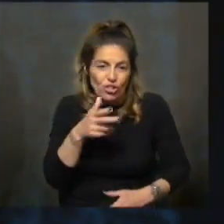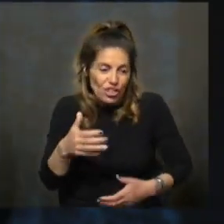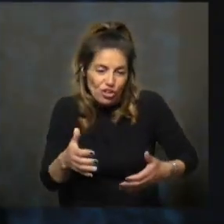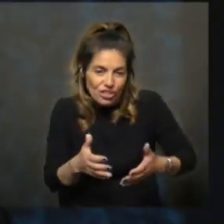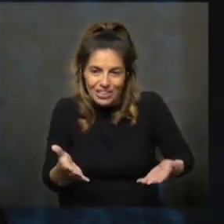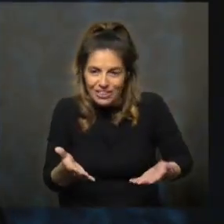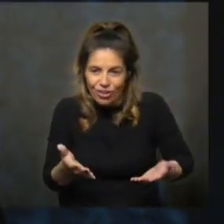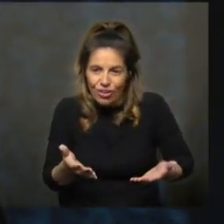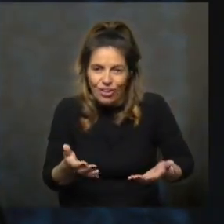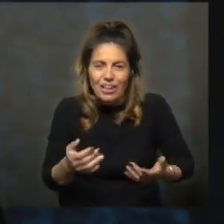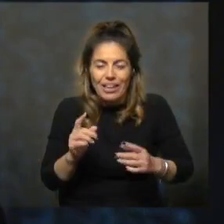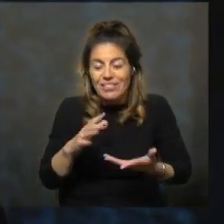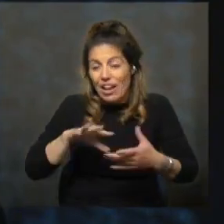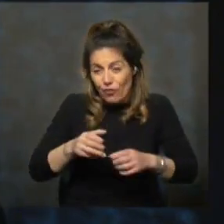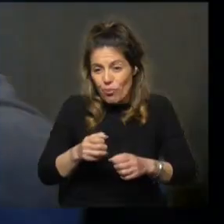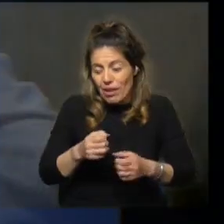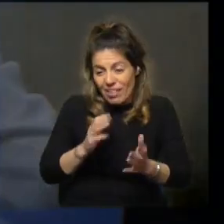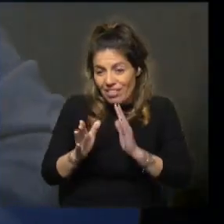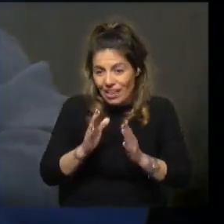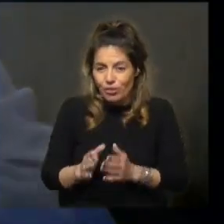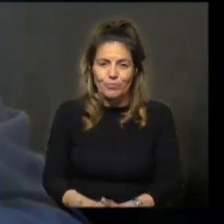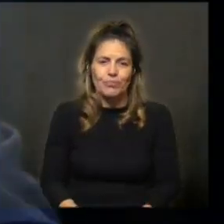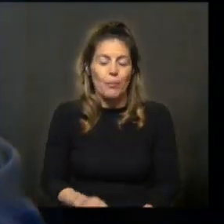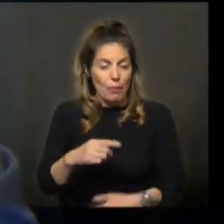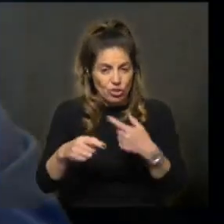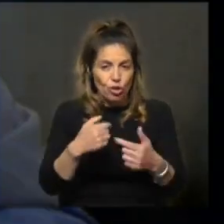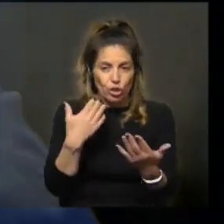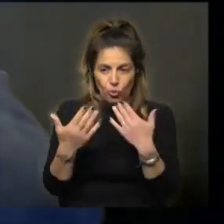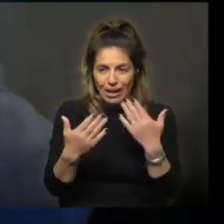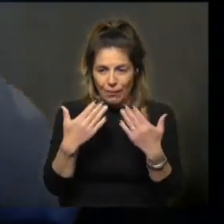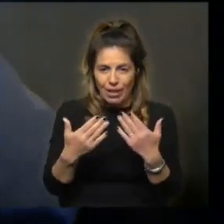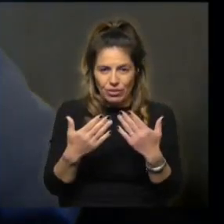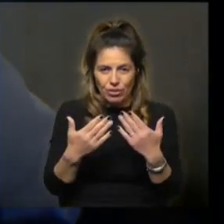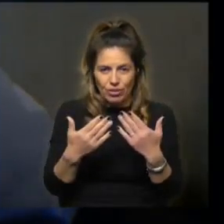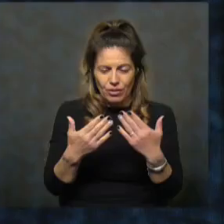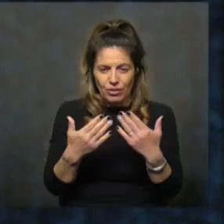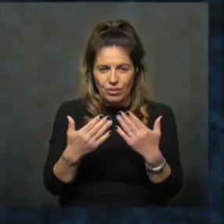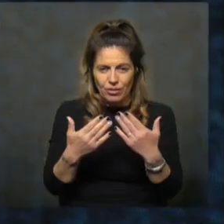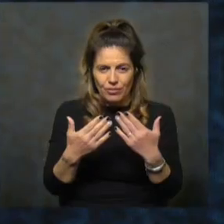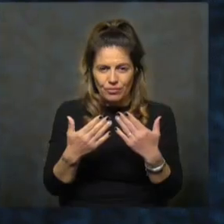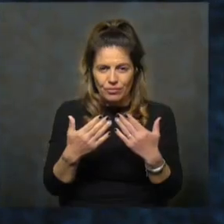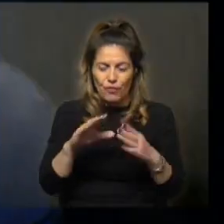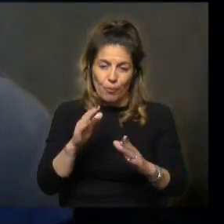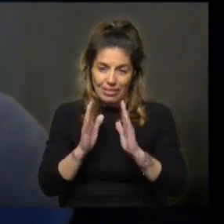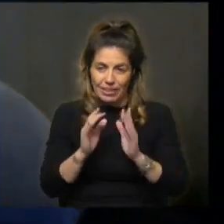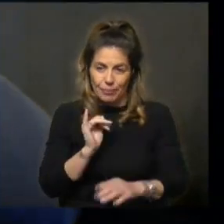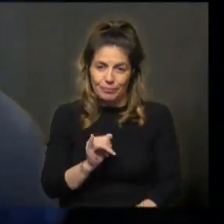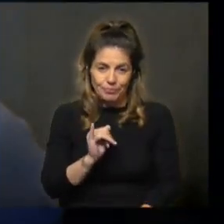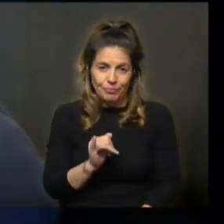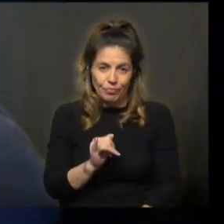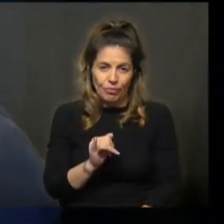era parte del trato no ya vamos a seguir hablando entonces porque Bueno del tratamiento Perdón Sí sí tratamiento y